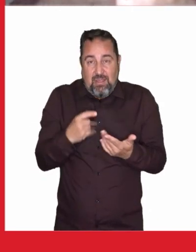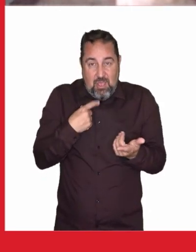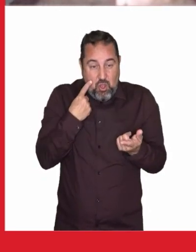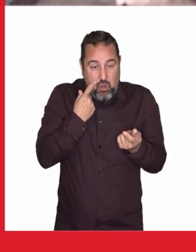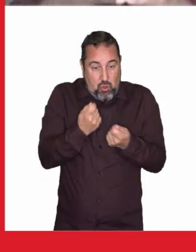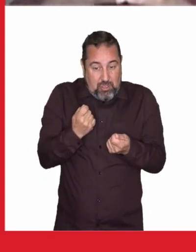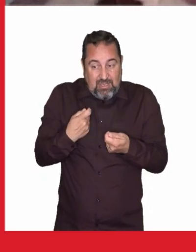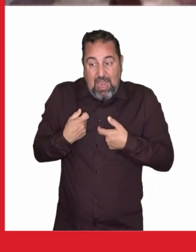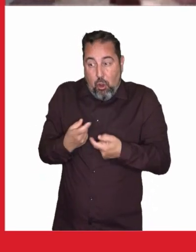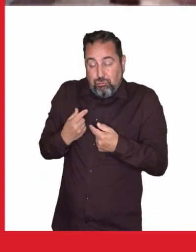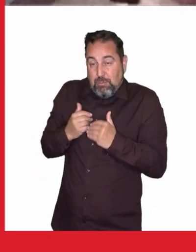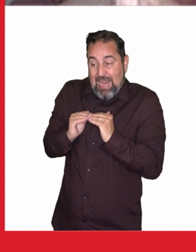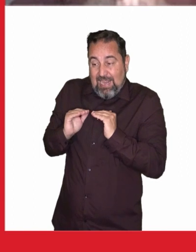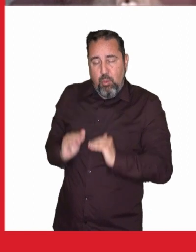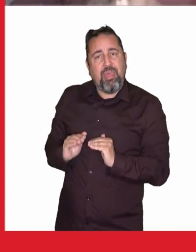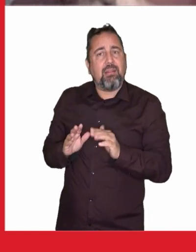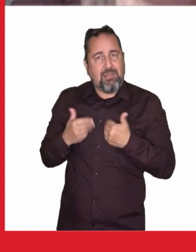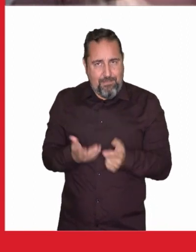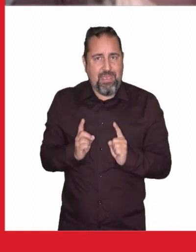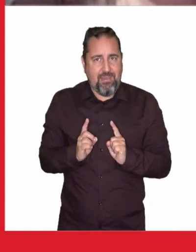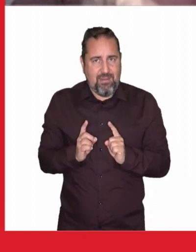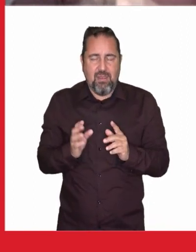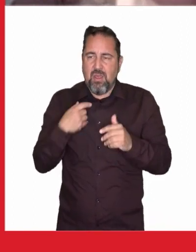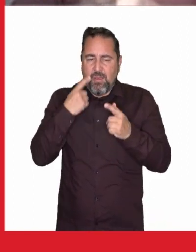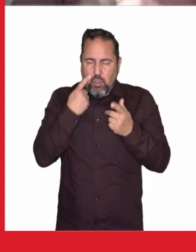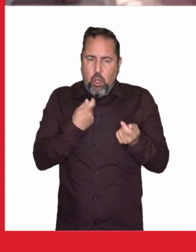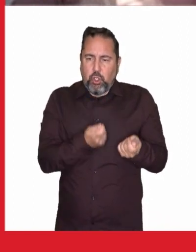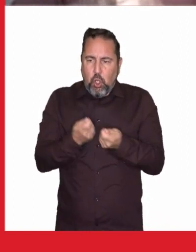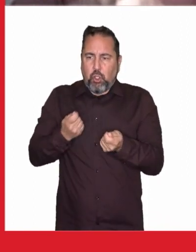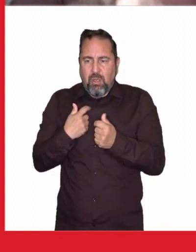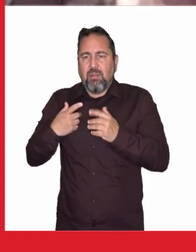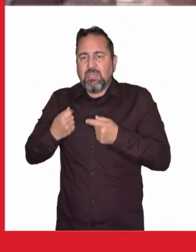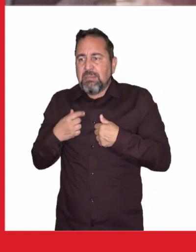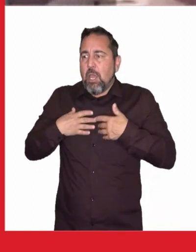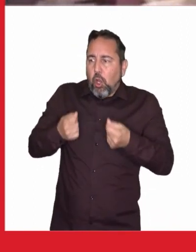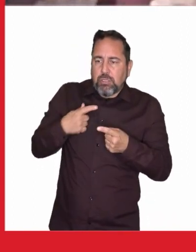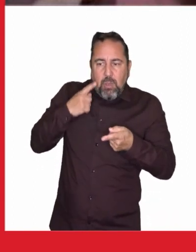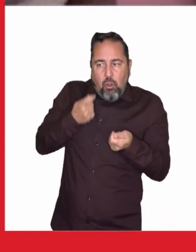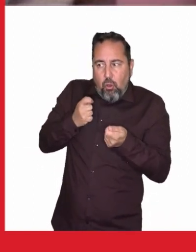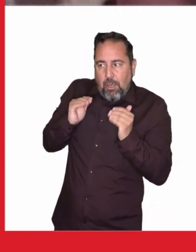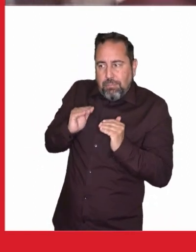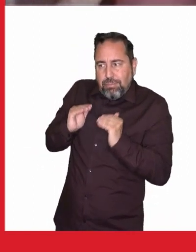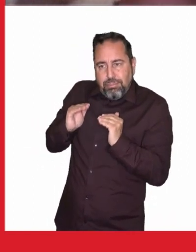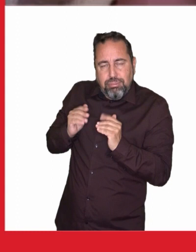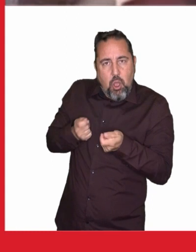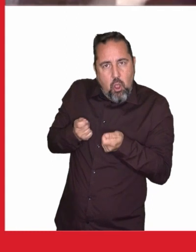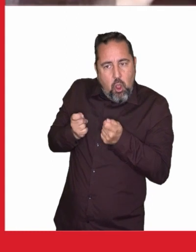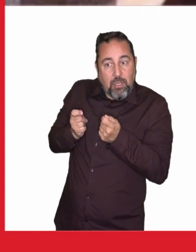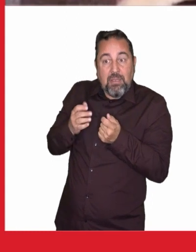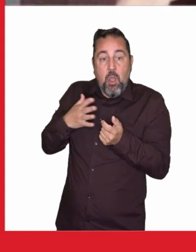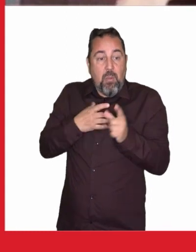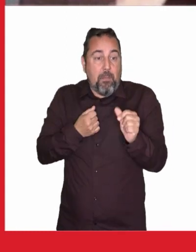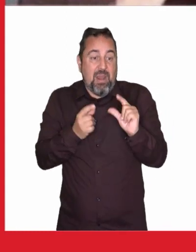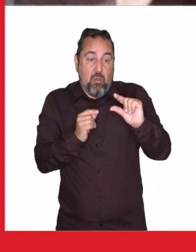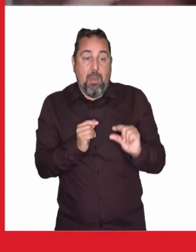que tengo que tener claro es que voy a estar muy basado en el control y reducción de costes. Es decir, yo todo el rato tengo que estar controlando y reduciendo muchos